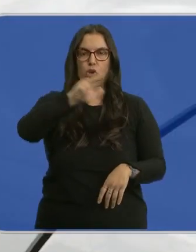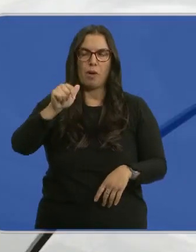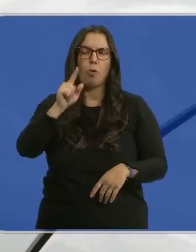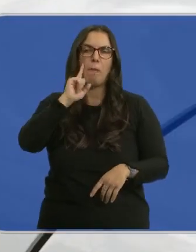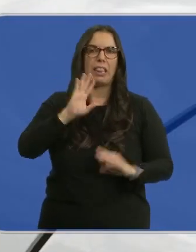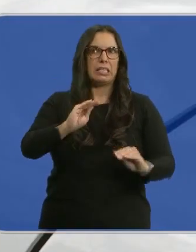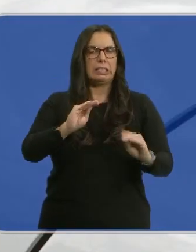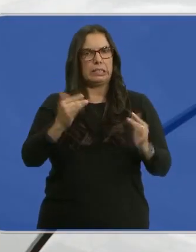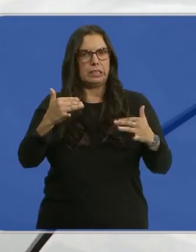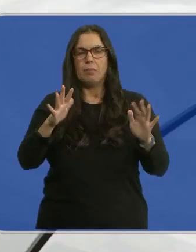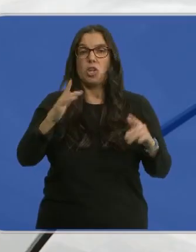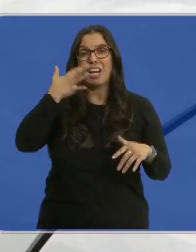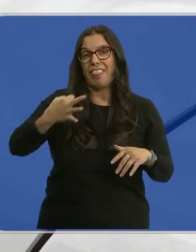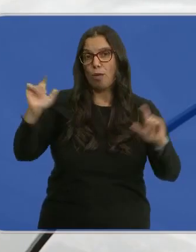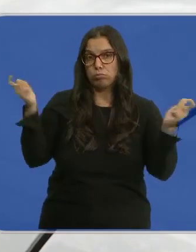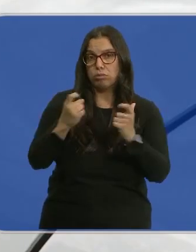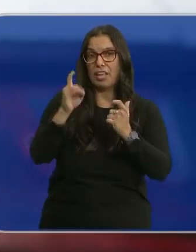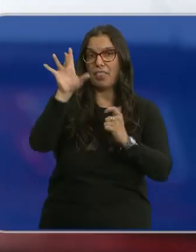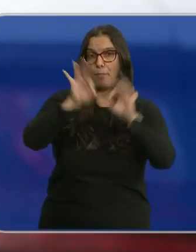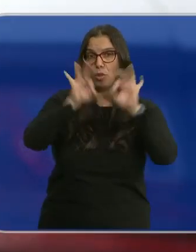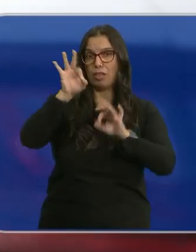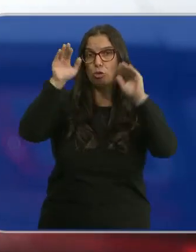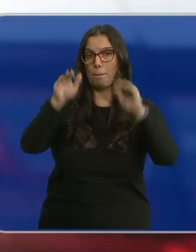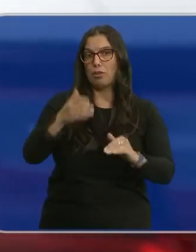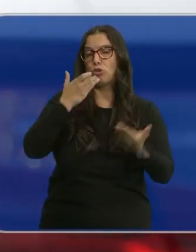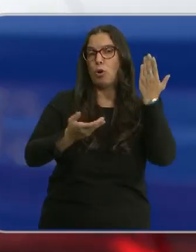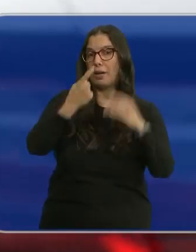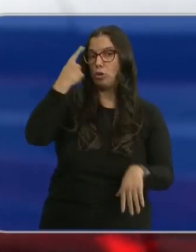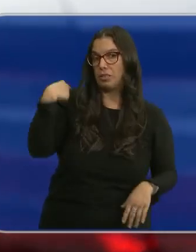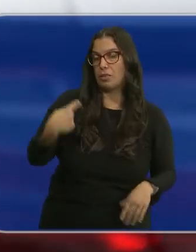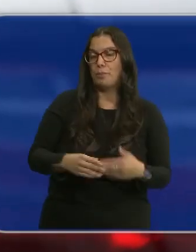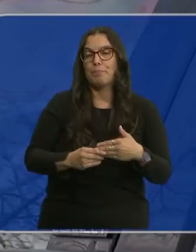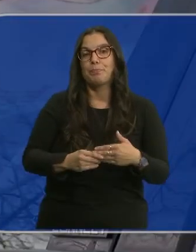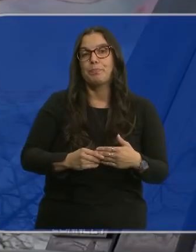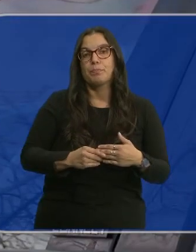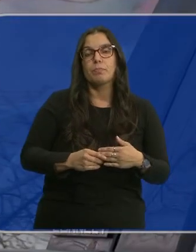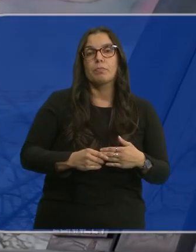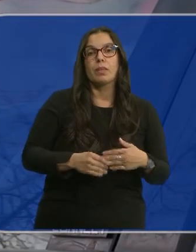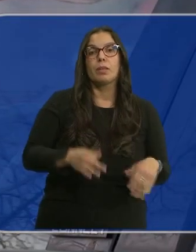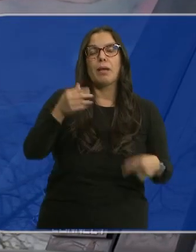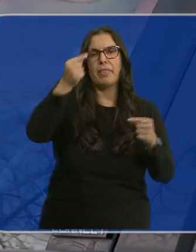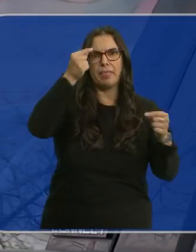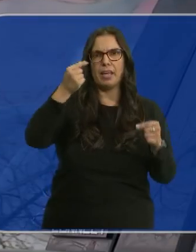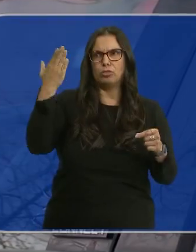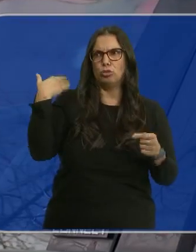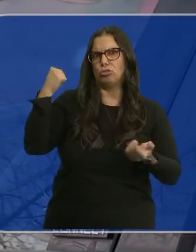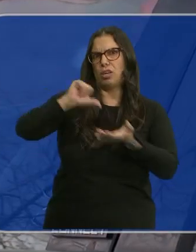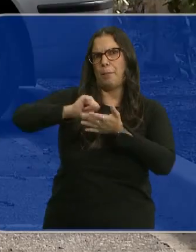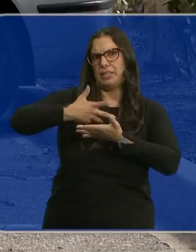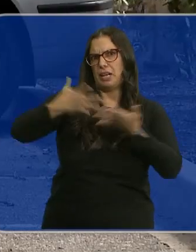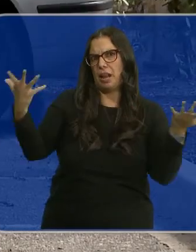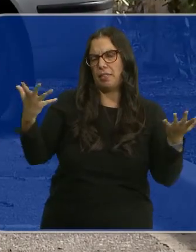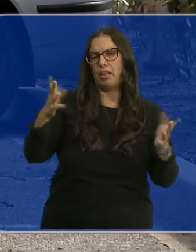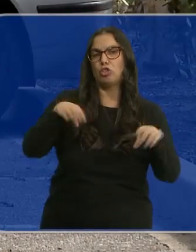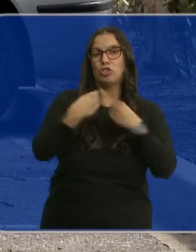que la cifra pueda parecer elevada, es un 15% menos que el año pasado en las mismas fechas. Y estamos muy lejos de datos de grandes capitales.